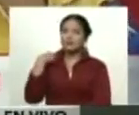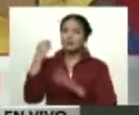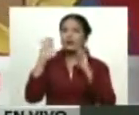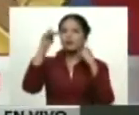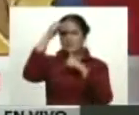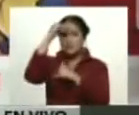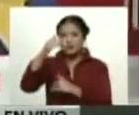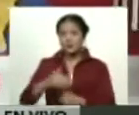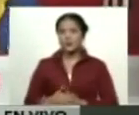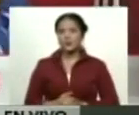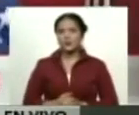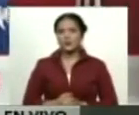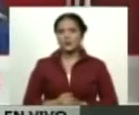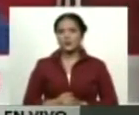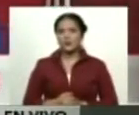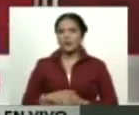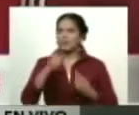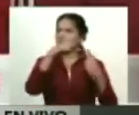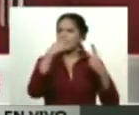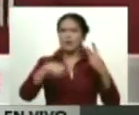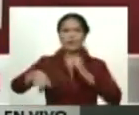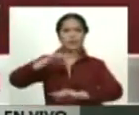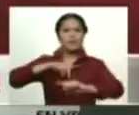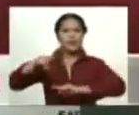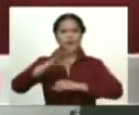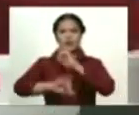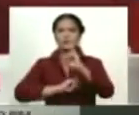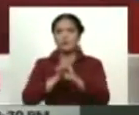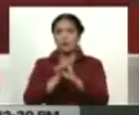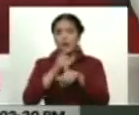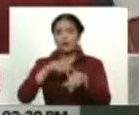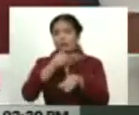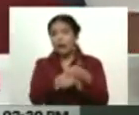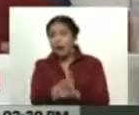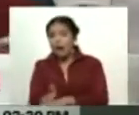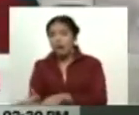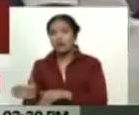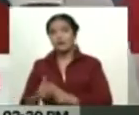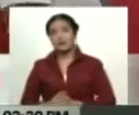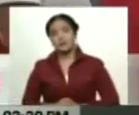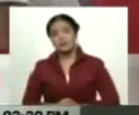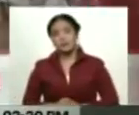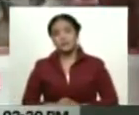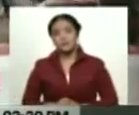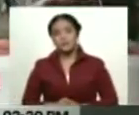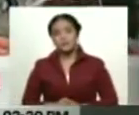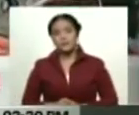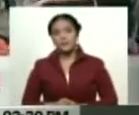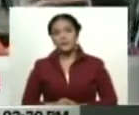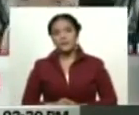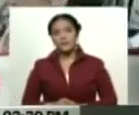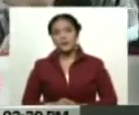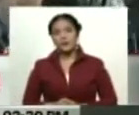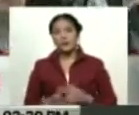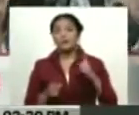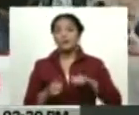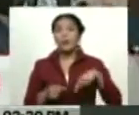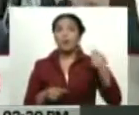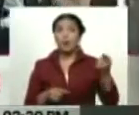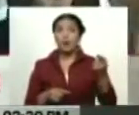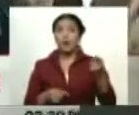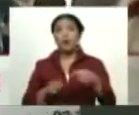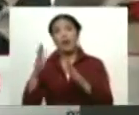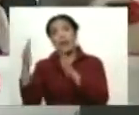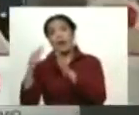atendiendo a las delegaciones internacionales hasta tarde, y luego llegamos tarde a la